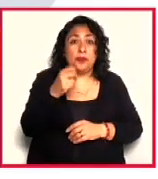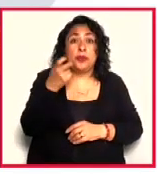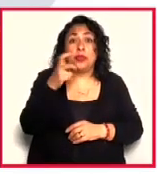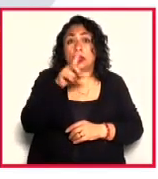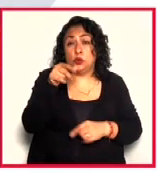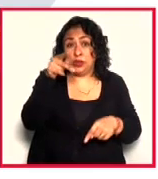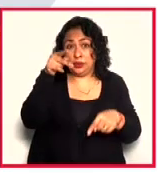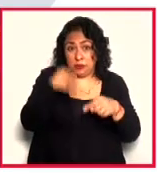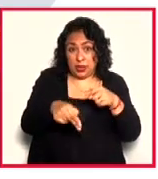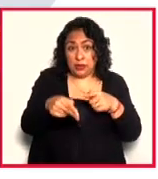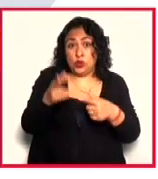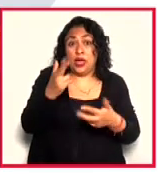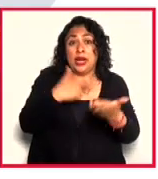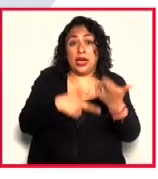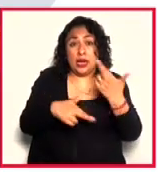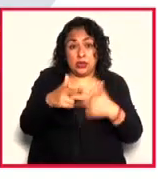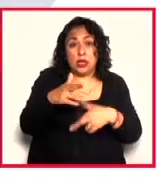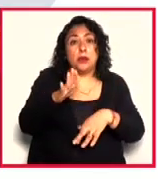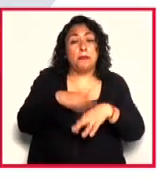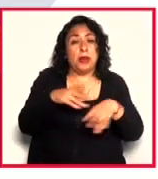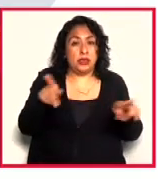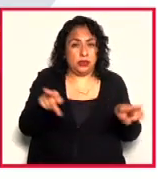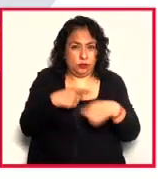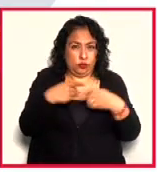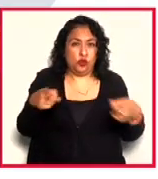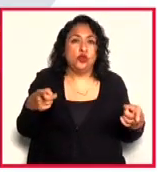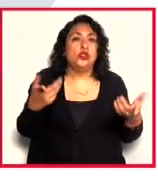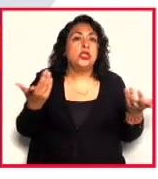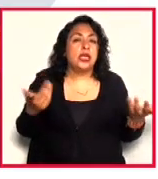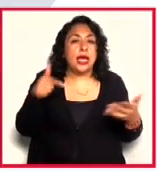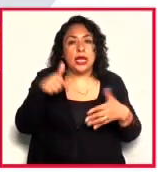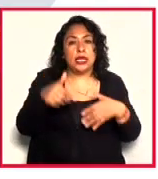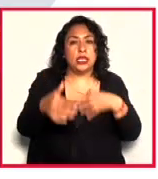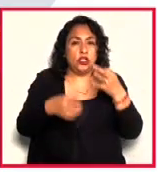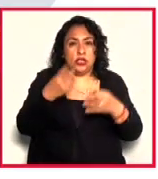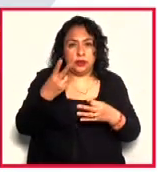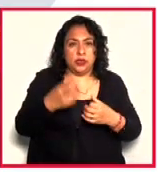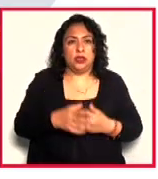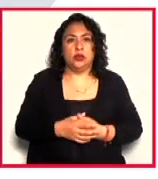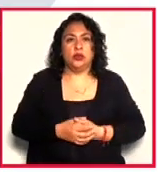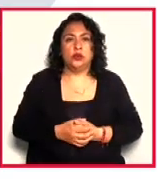pausa y al regresar tenemos más música por acá, aquí en Noticias 22.